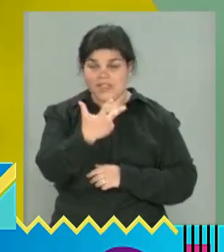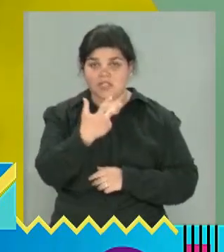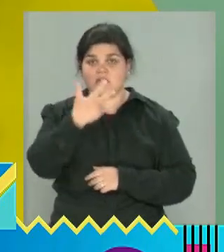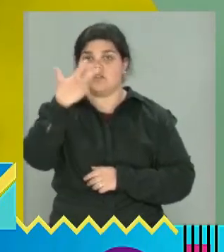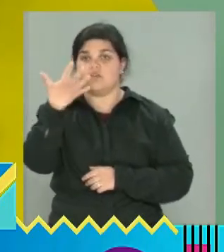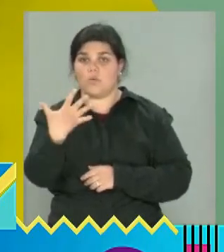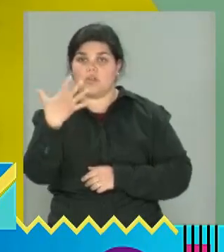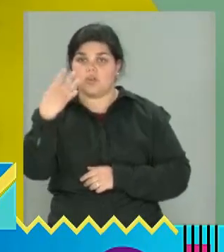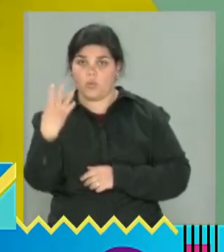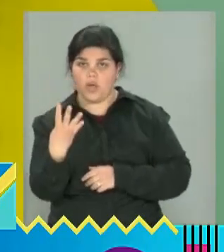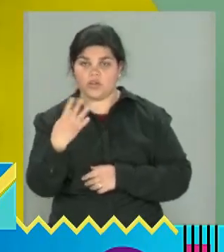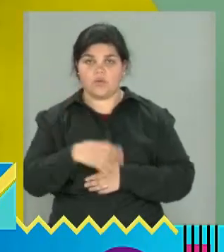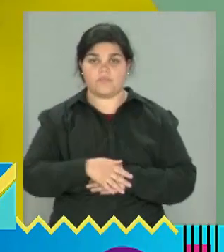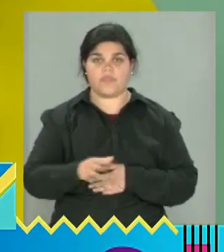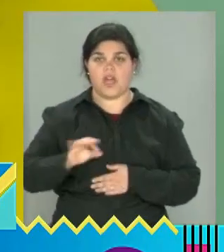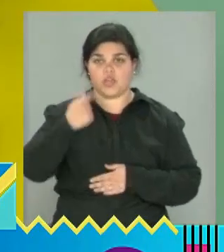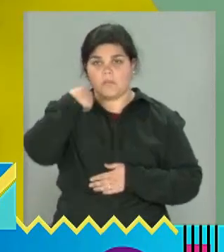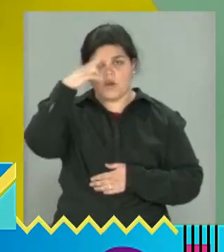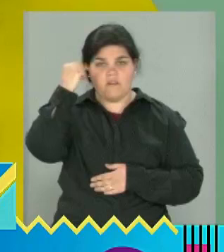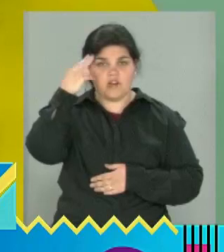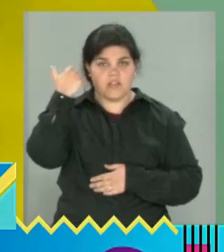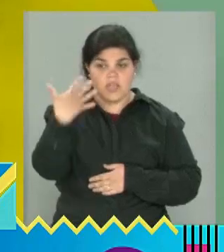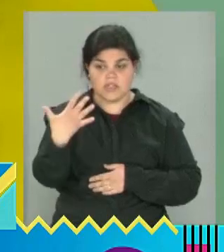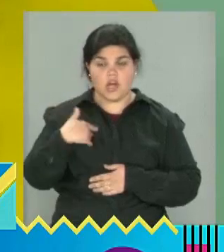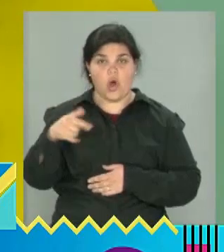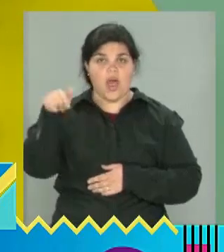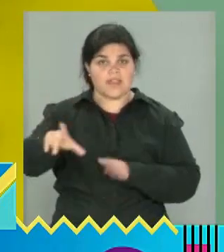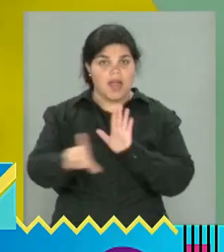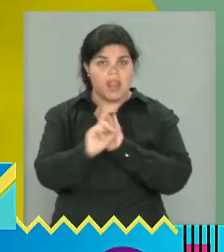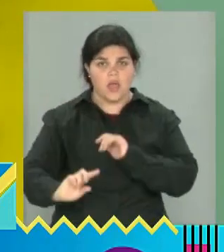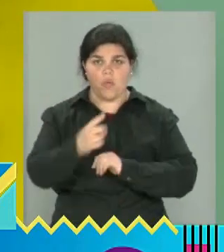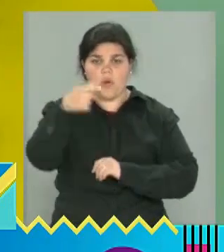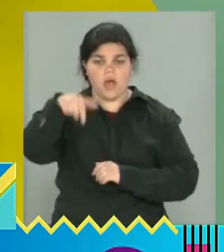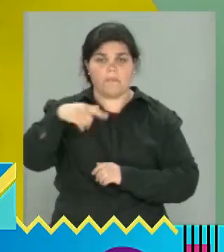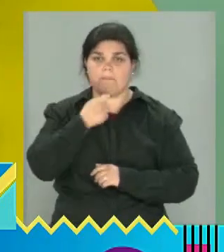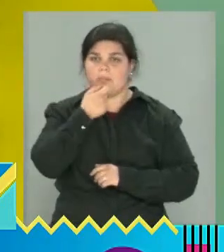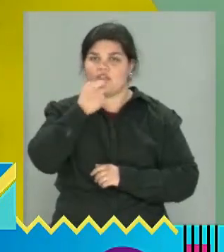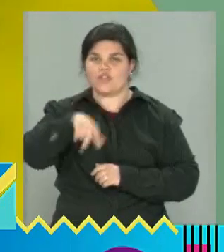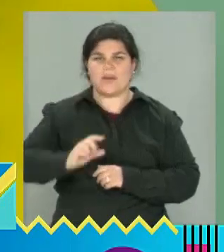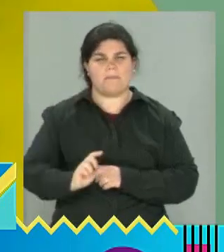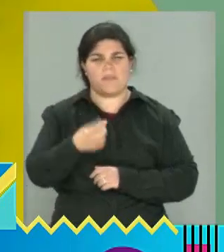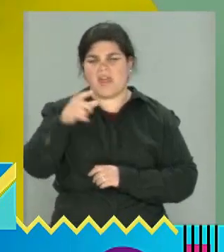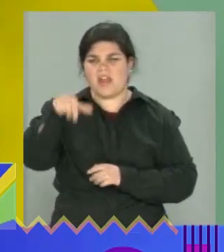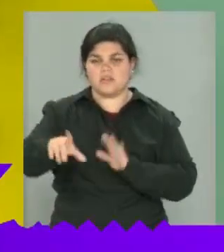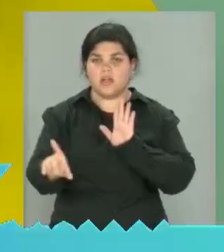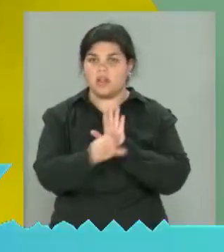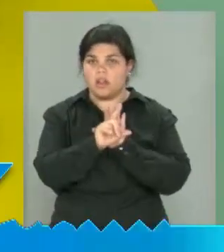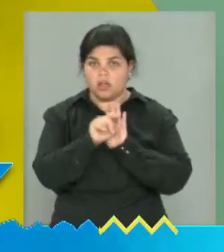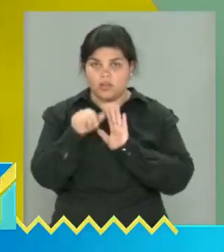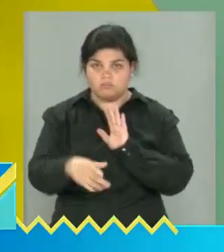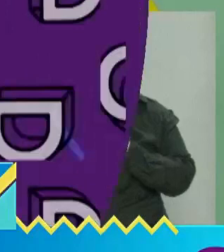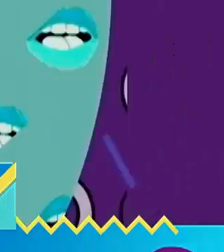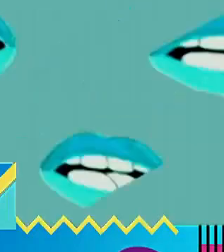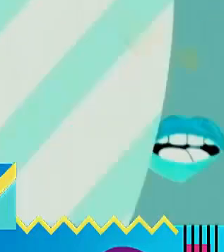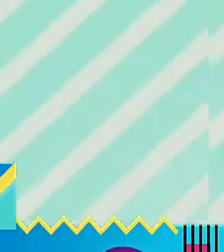6.354 del 95. Mendoza en este momento fue pionera, digamos, de las legislaciones que